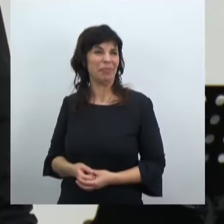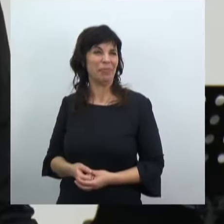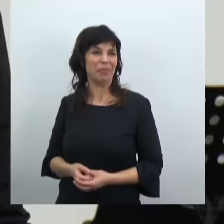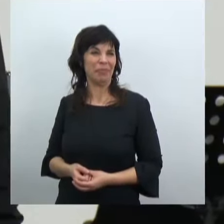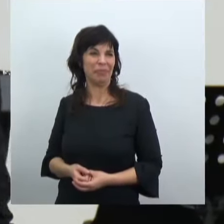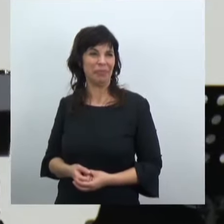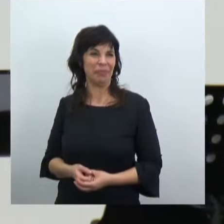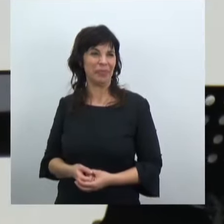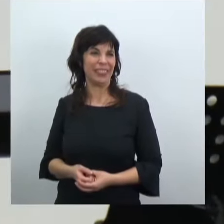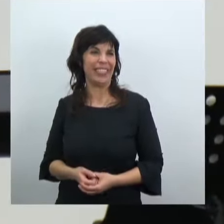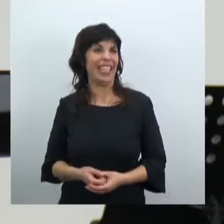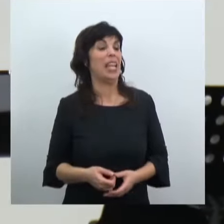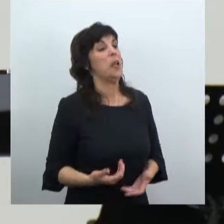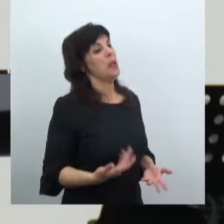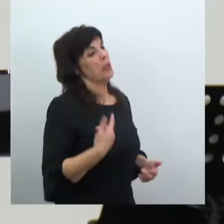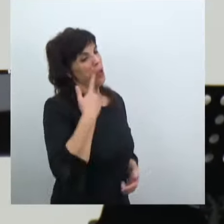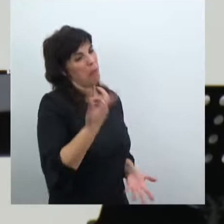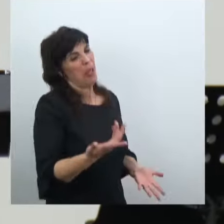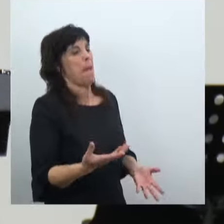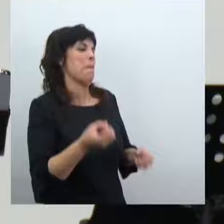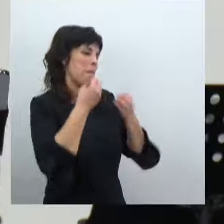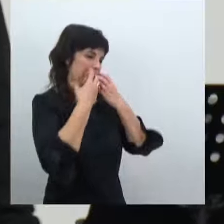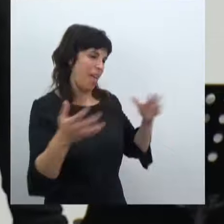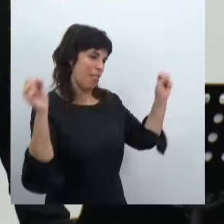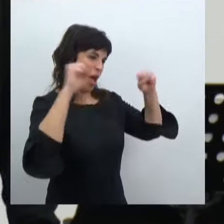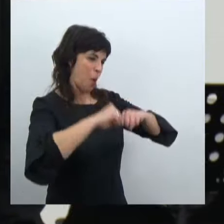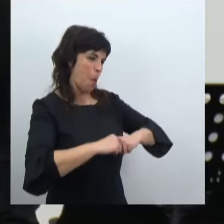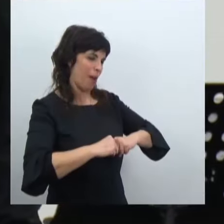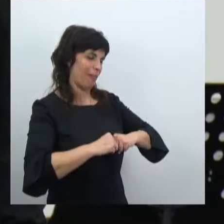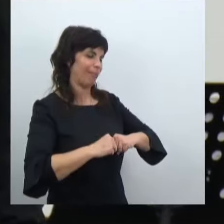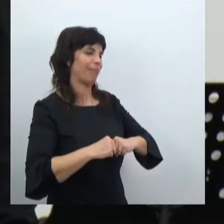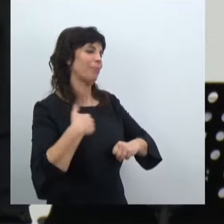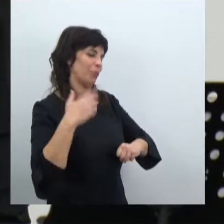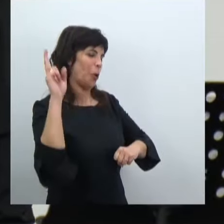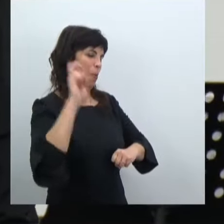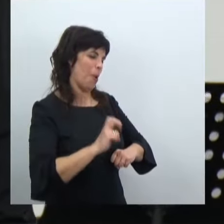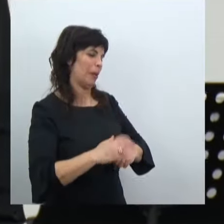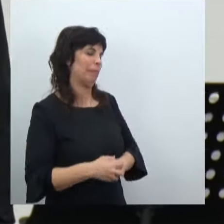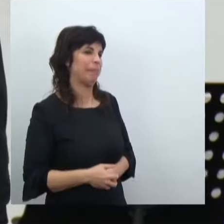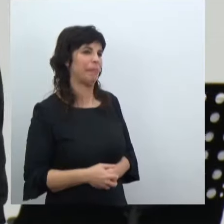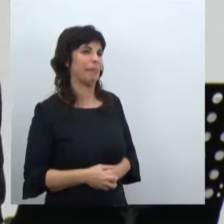Y digo, no, dice, si me lo dices así, no puedo. Digo, no, no, tú vienes